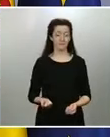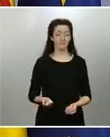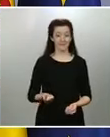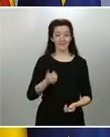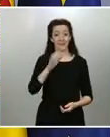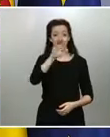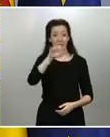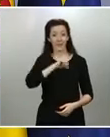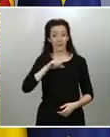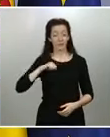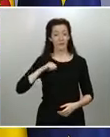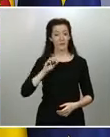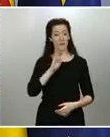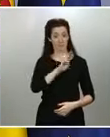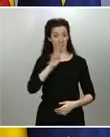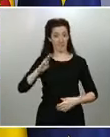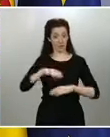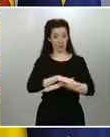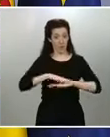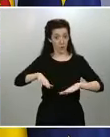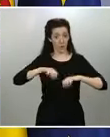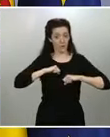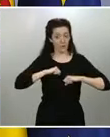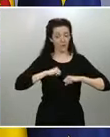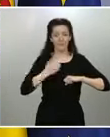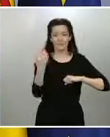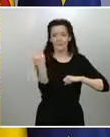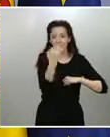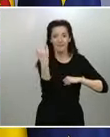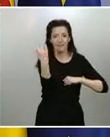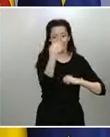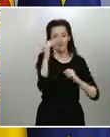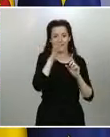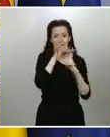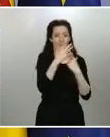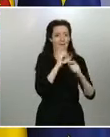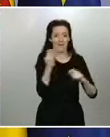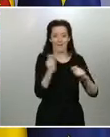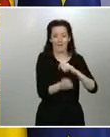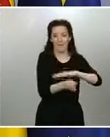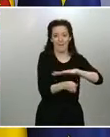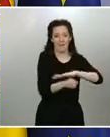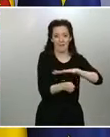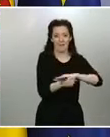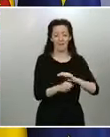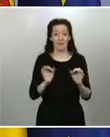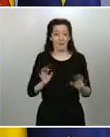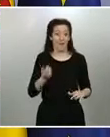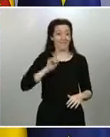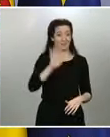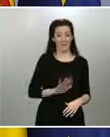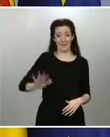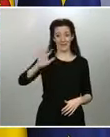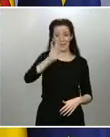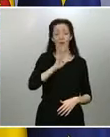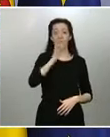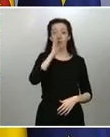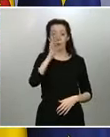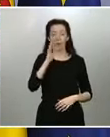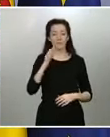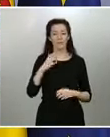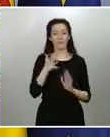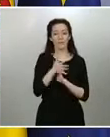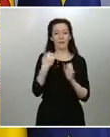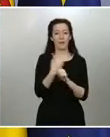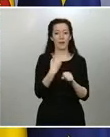igual que lo necesita el gobierno de españa porque estamos actuando en corresponsabilidad pueden las comunidades autónomas